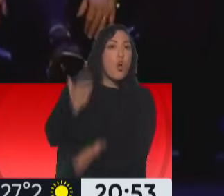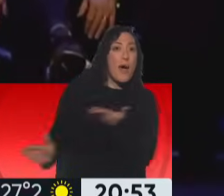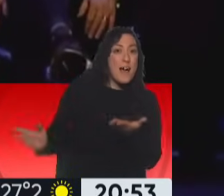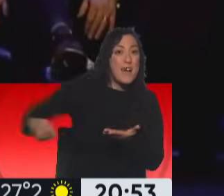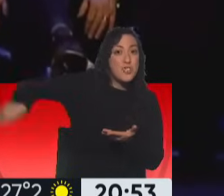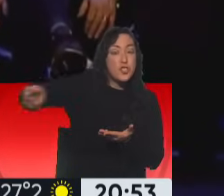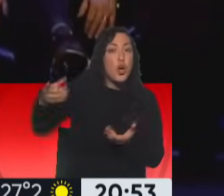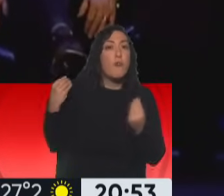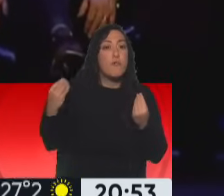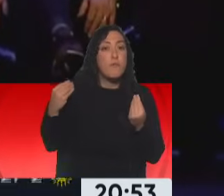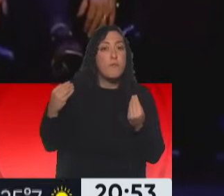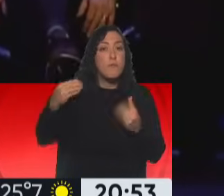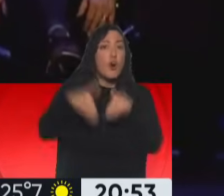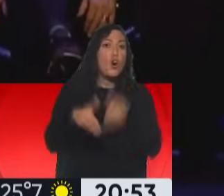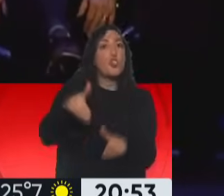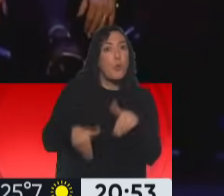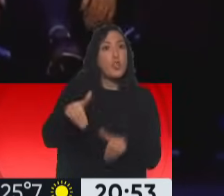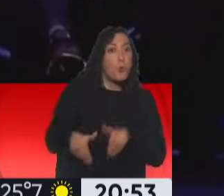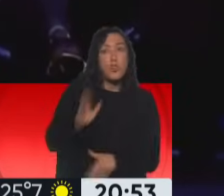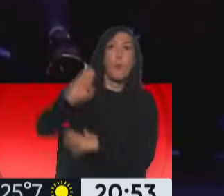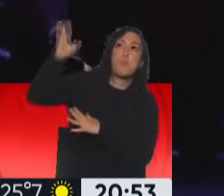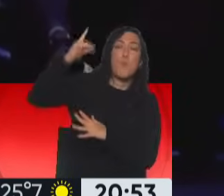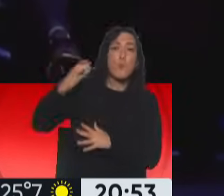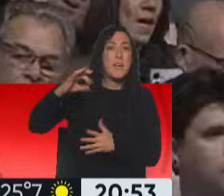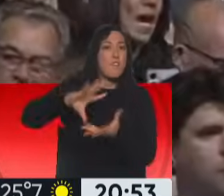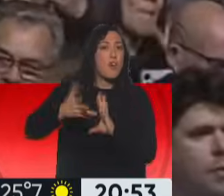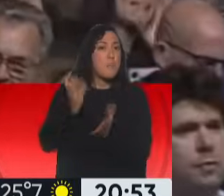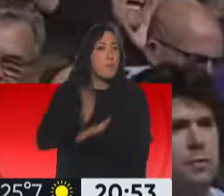es sacarlos a votos.